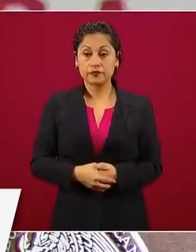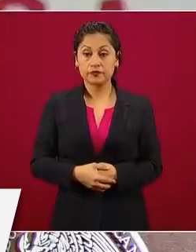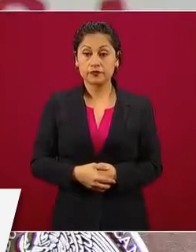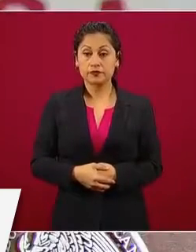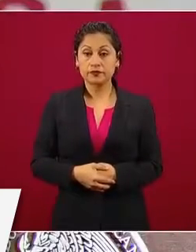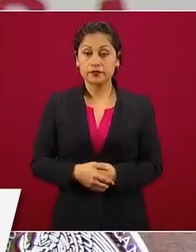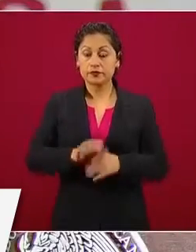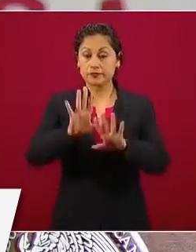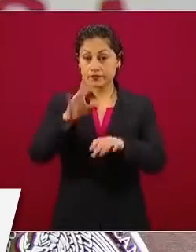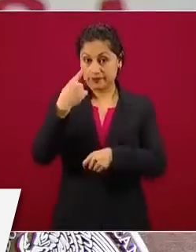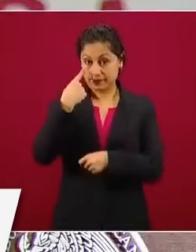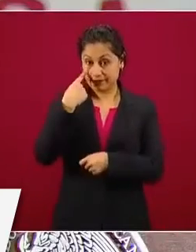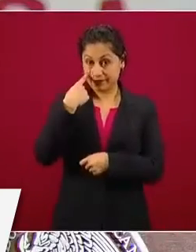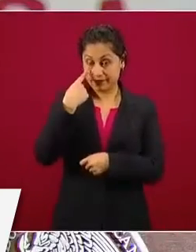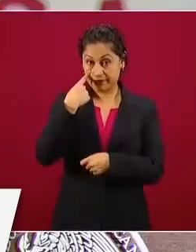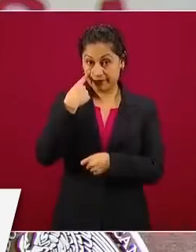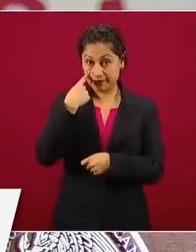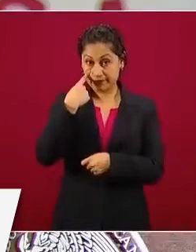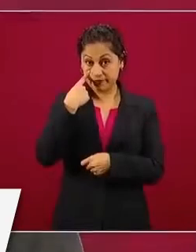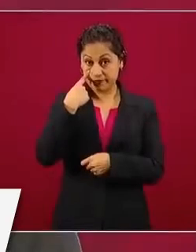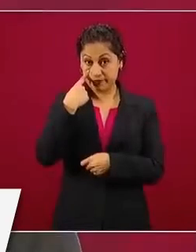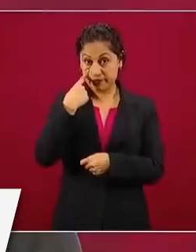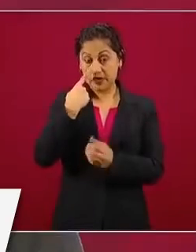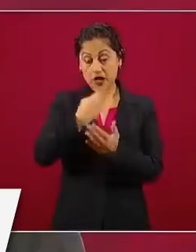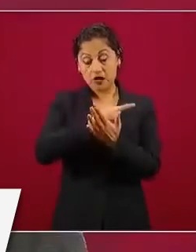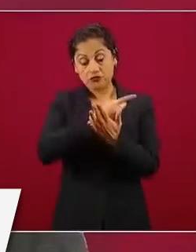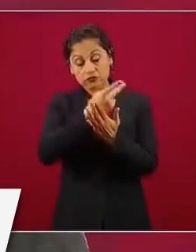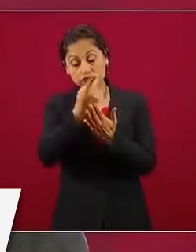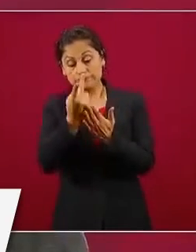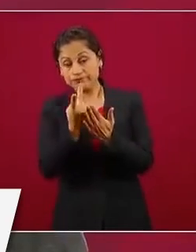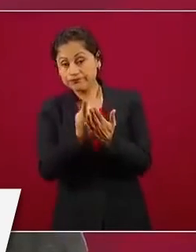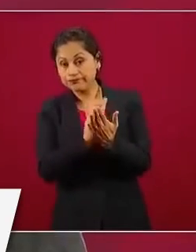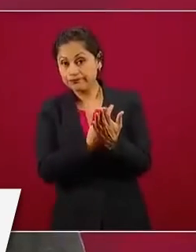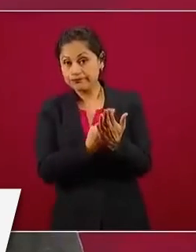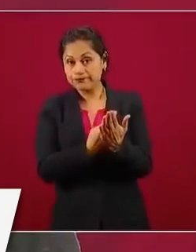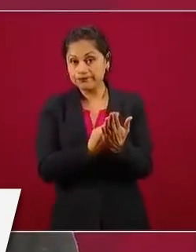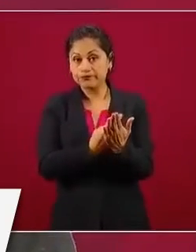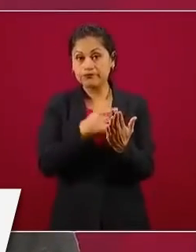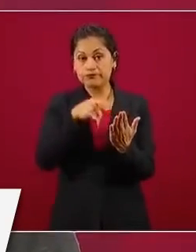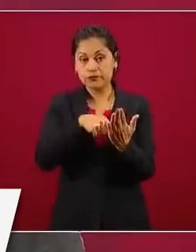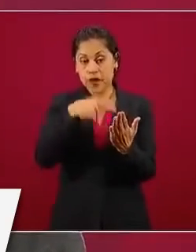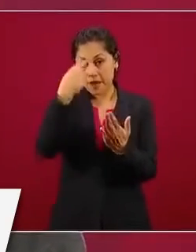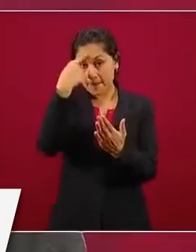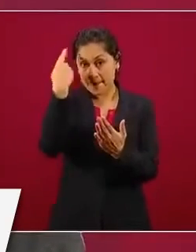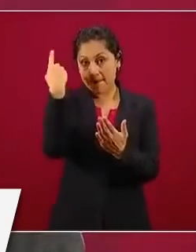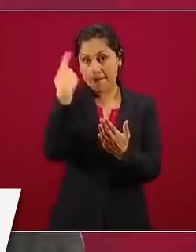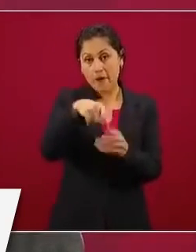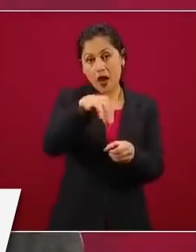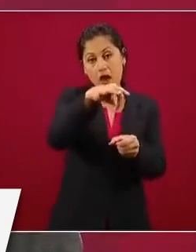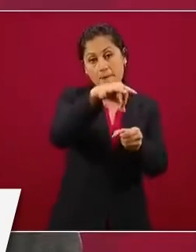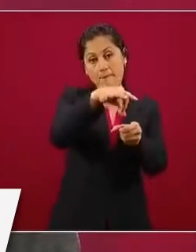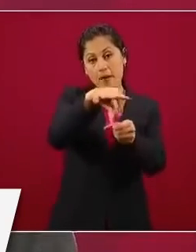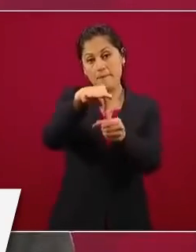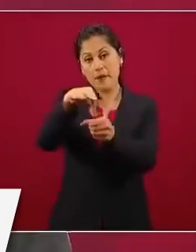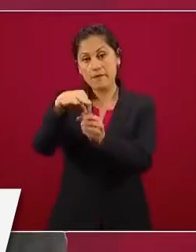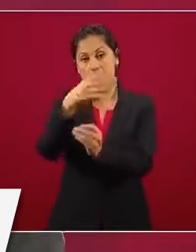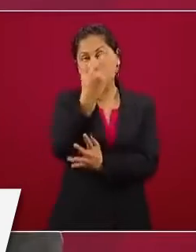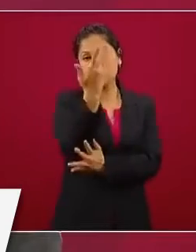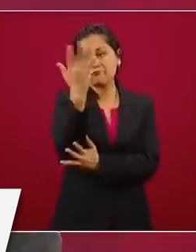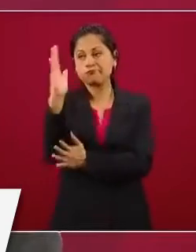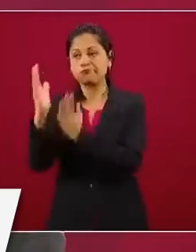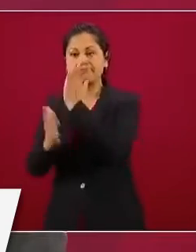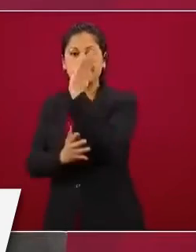el programa más importante de reforestación en el